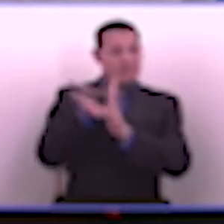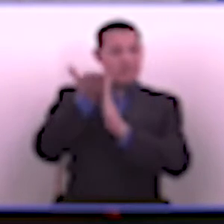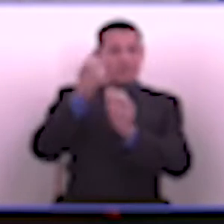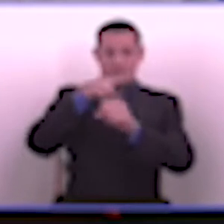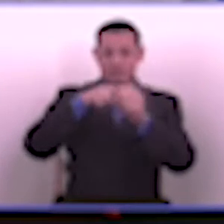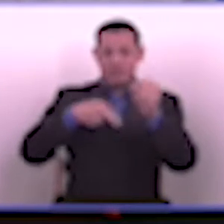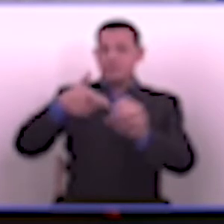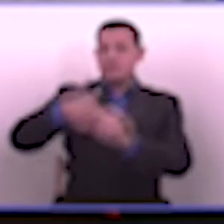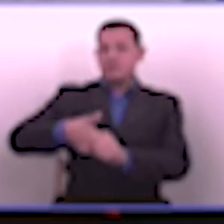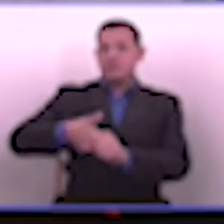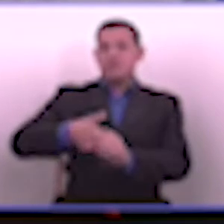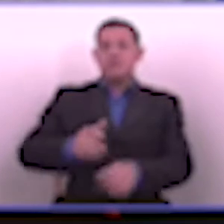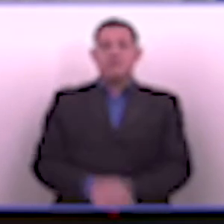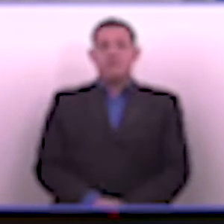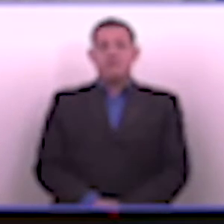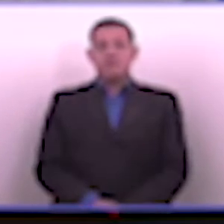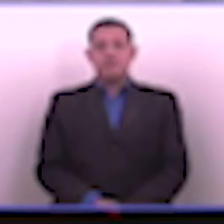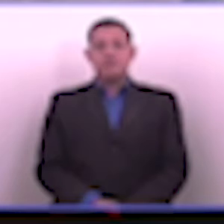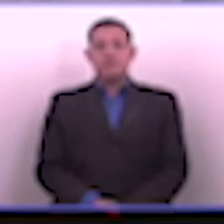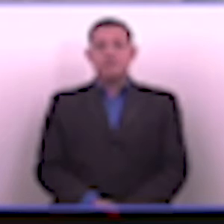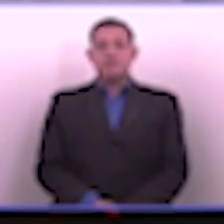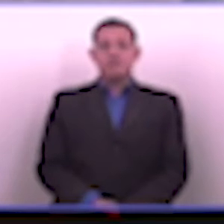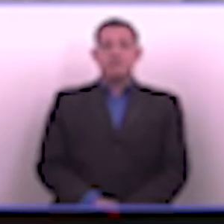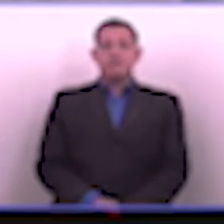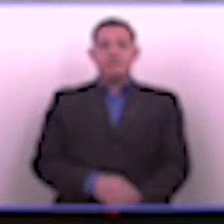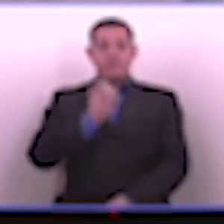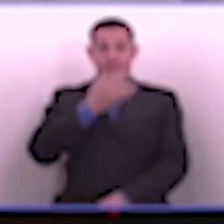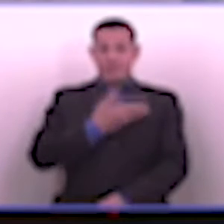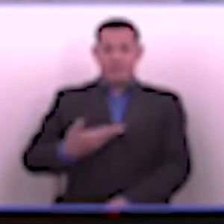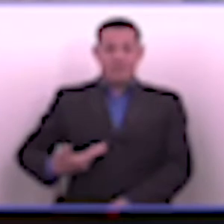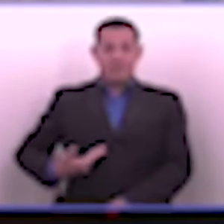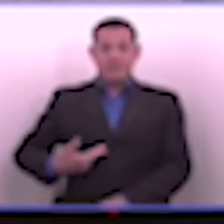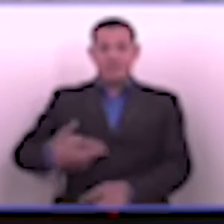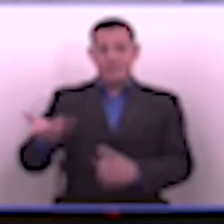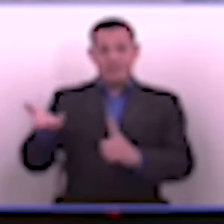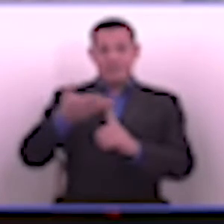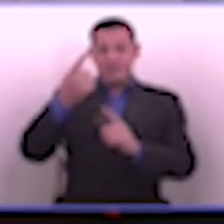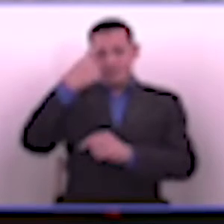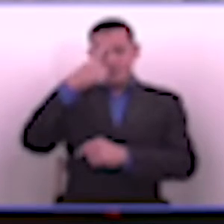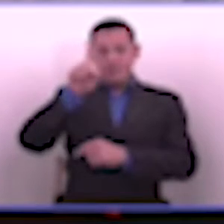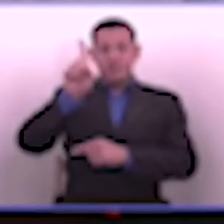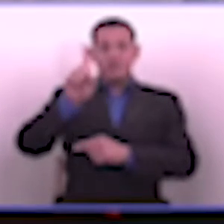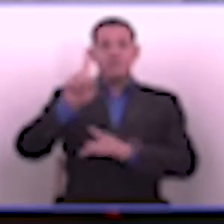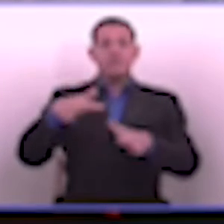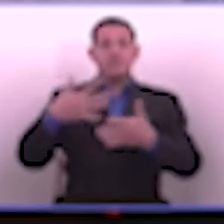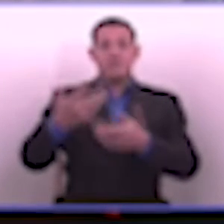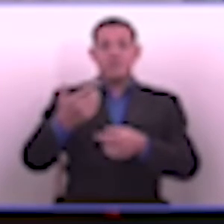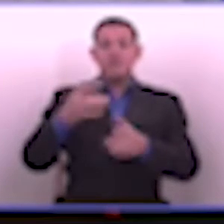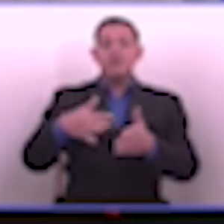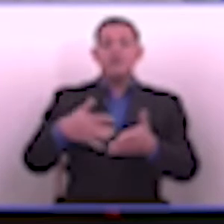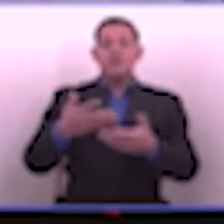los precios de los combustibles el señor presidente ha mandado una iniciativa mediante la cual